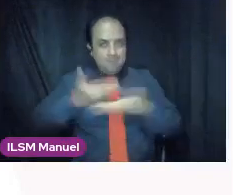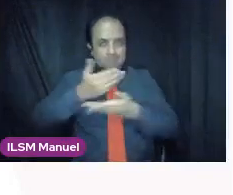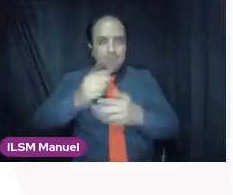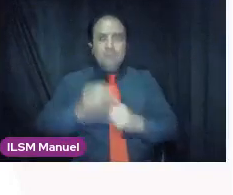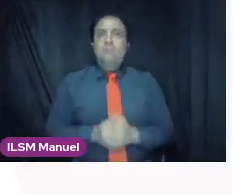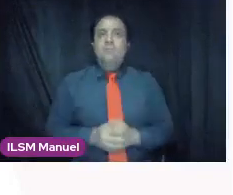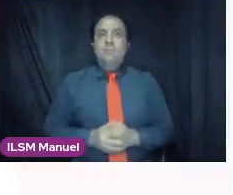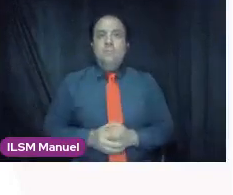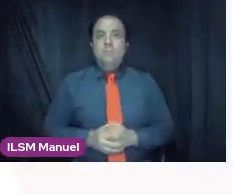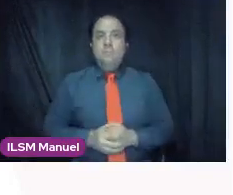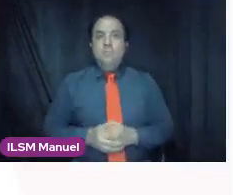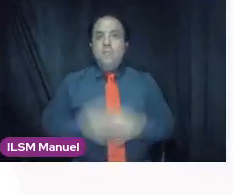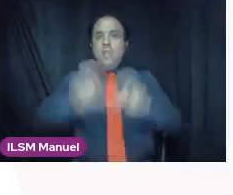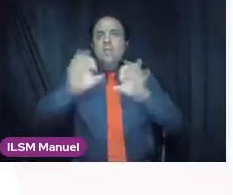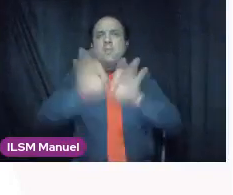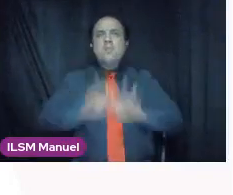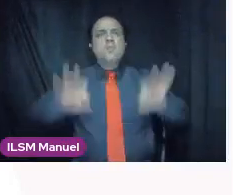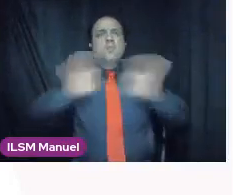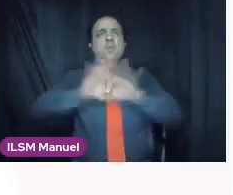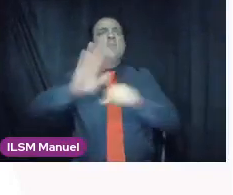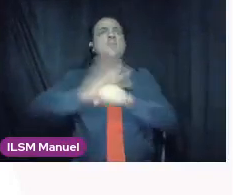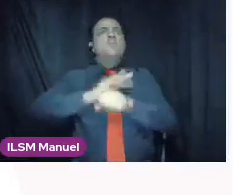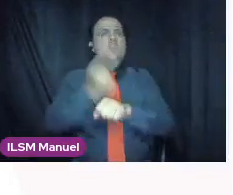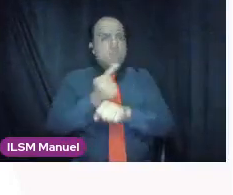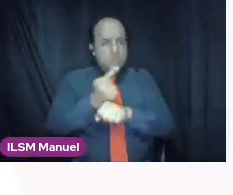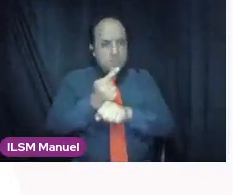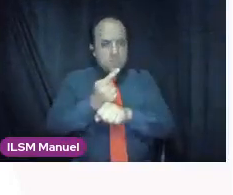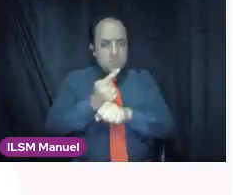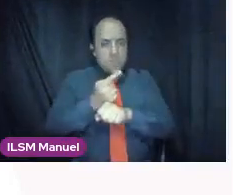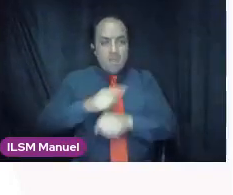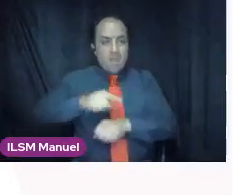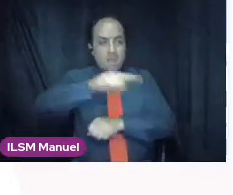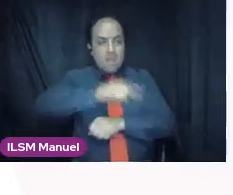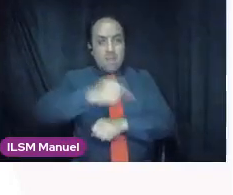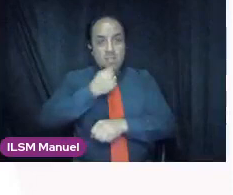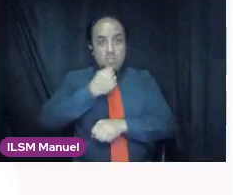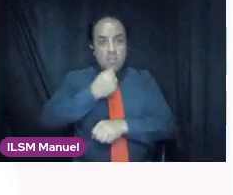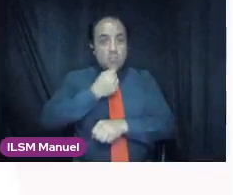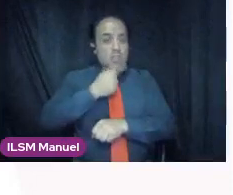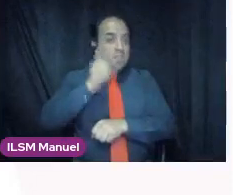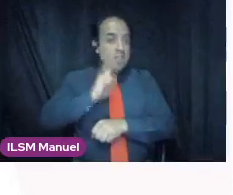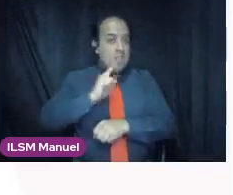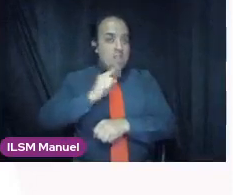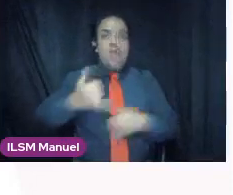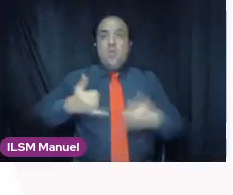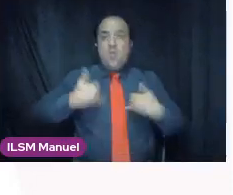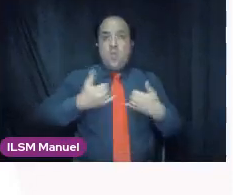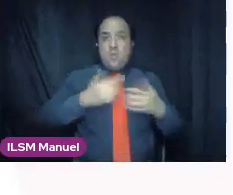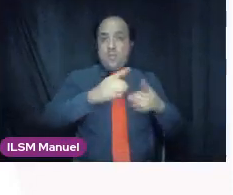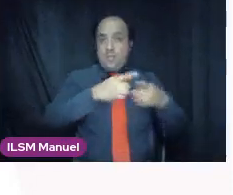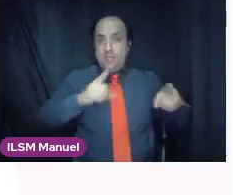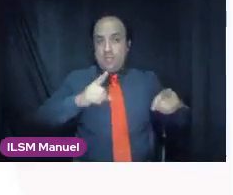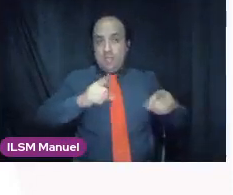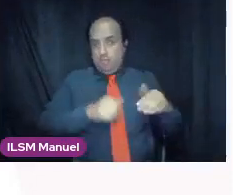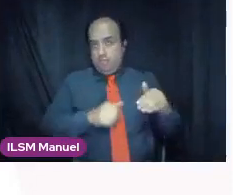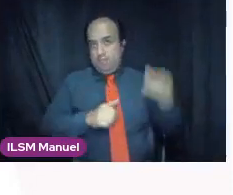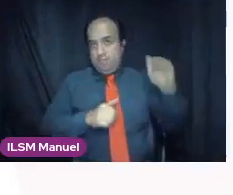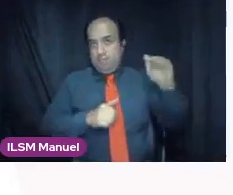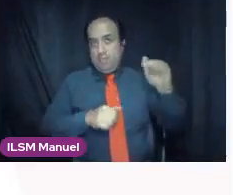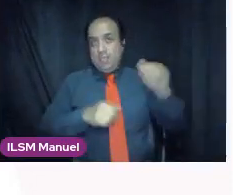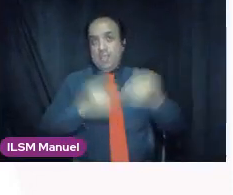este tema es importante porque para el desarrollo de los niños, niñas y adolescentes se necesitan múltiples